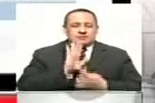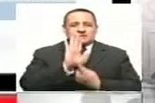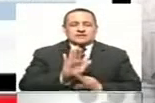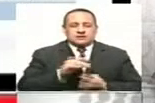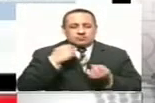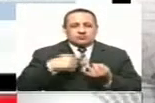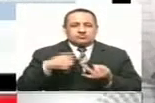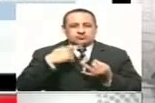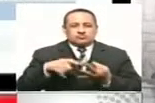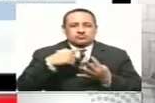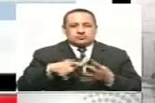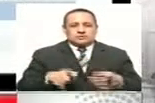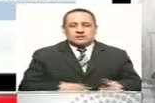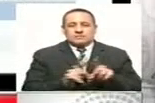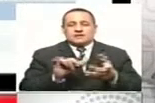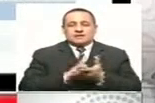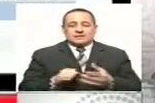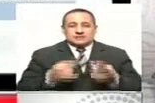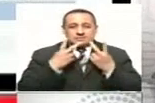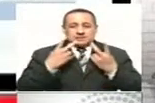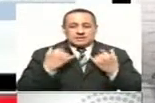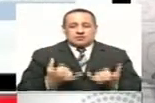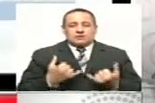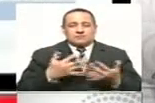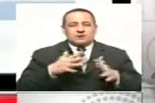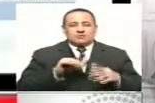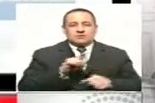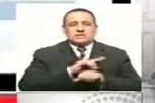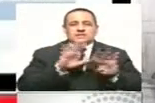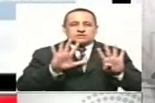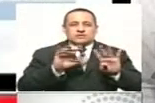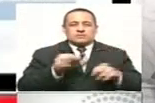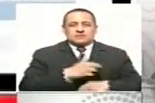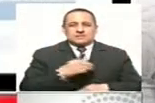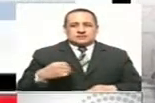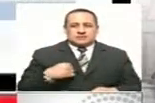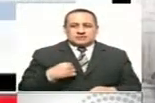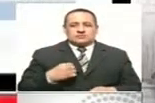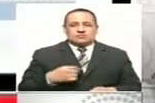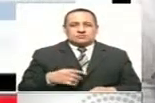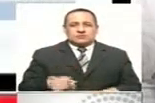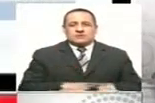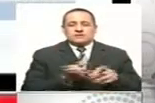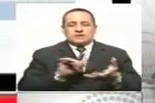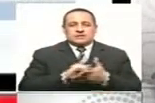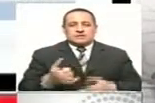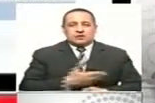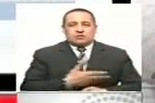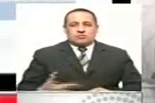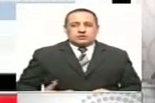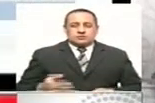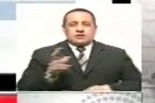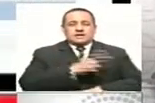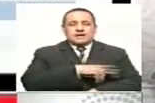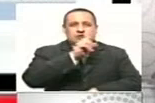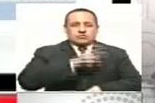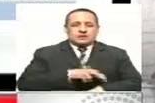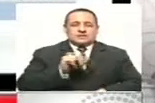manera recurrente. Entonces, hay por lo menos 19 ministerios, 25 gobiernos